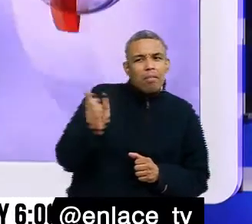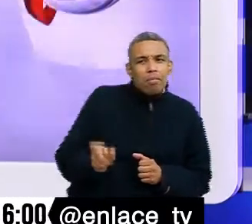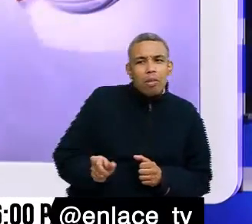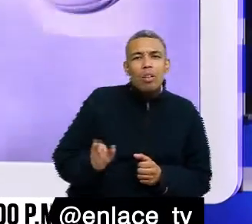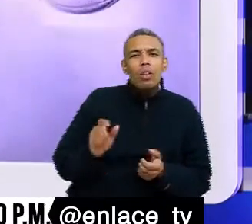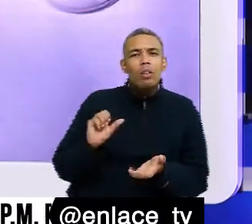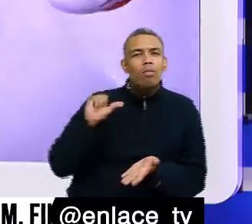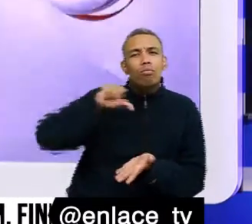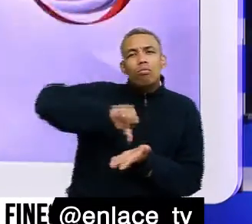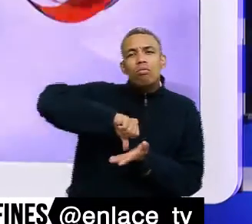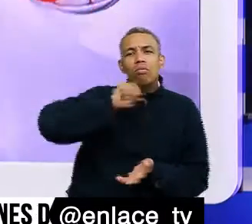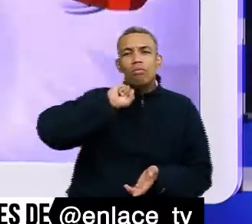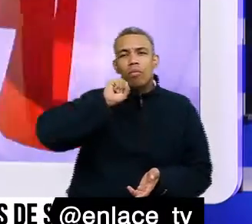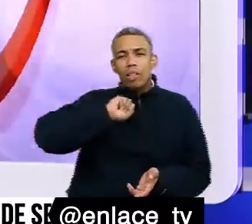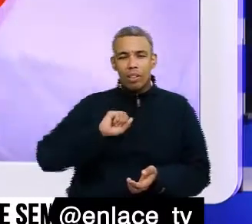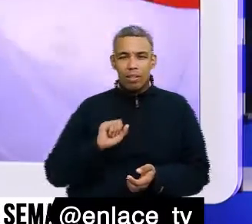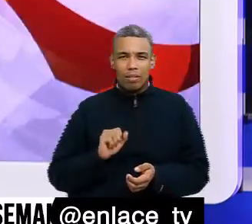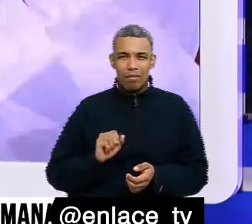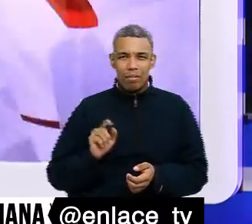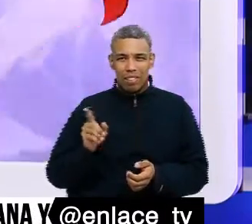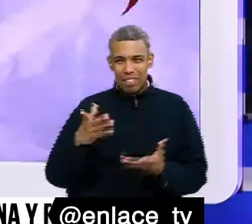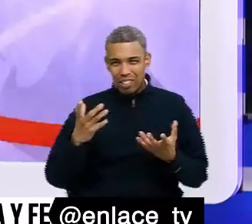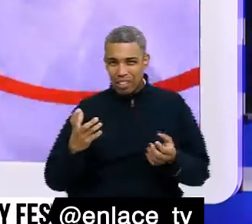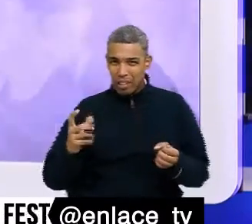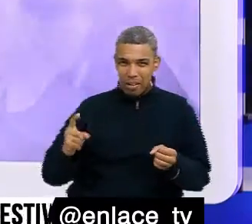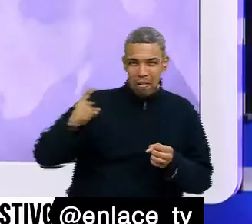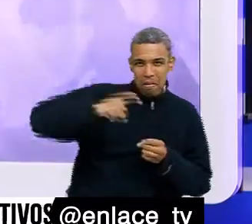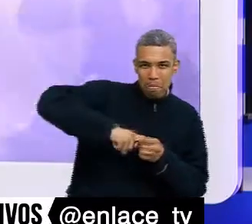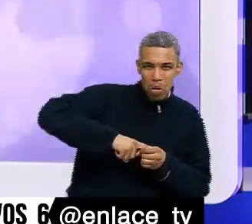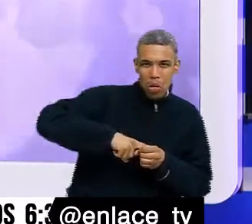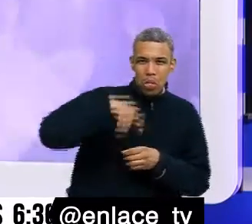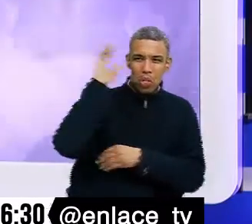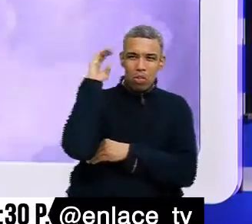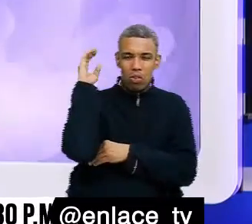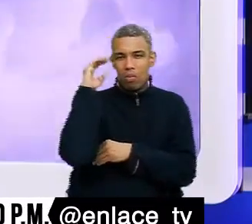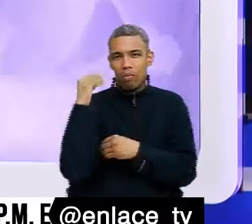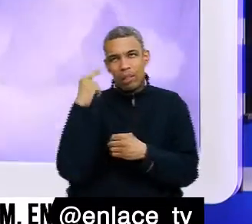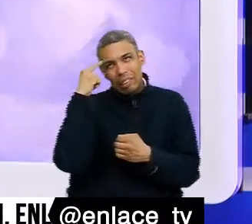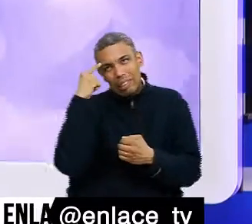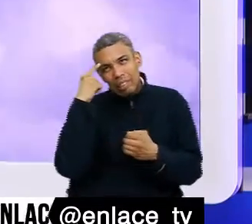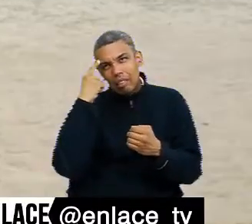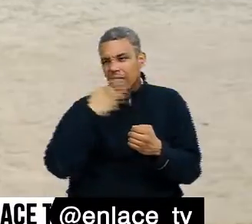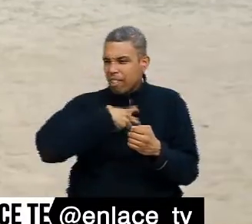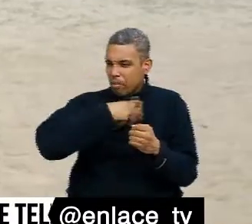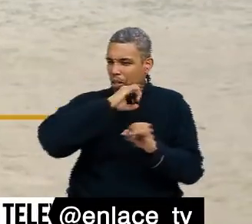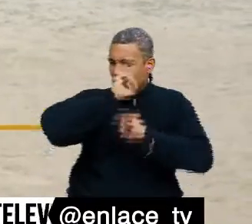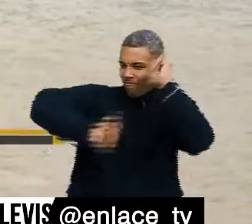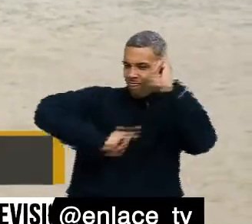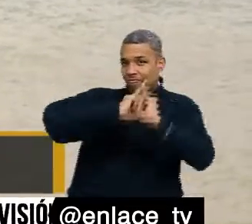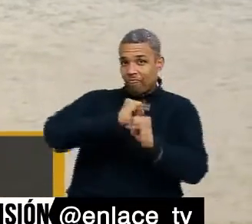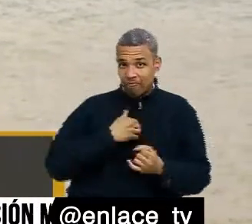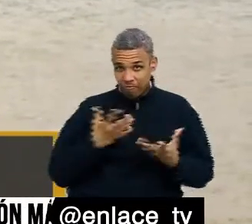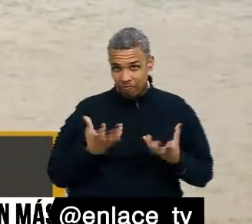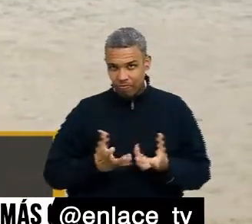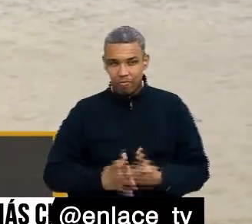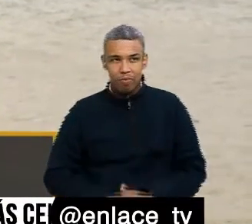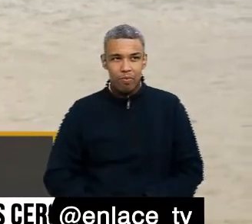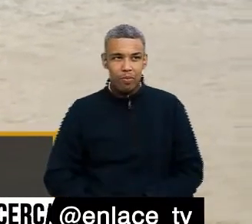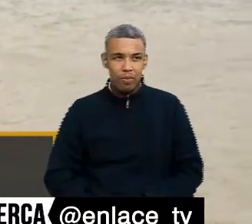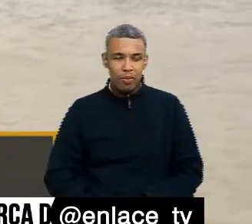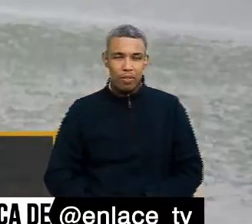piensa nuevamente integrarla para eventos internacionales. El legado softbolero de la